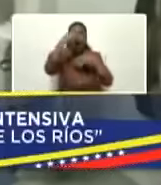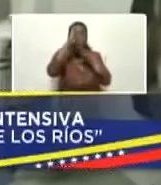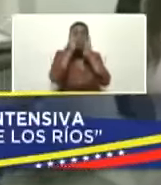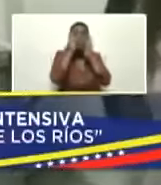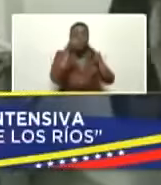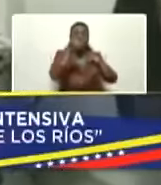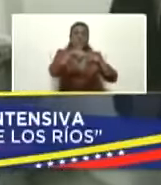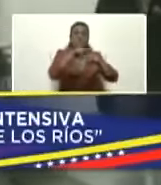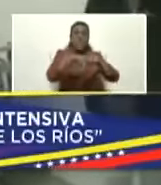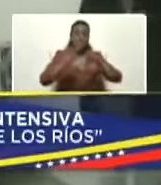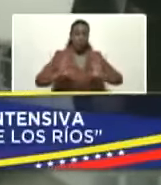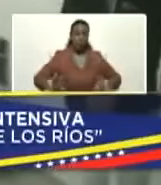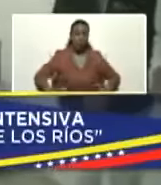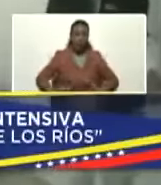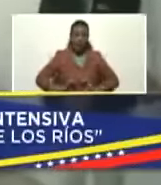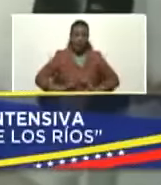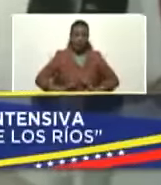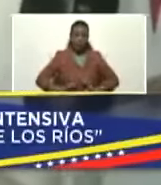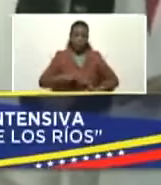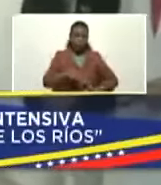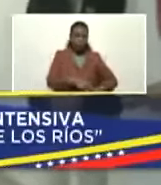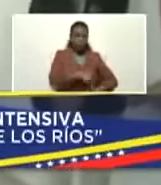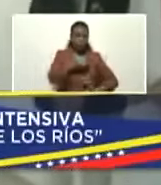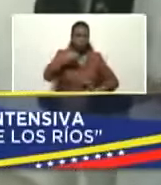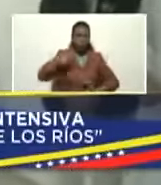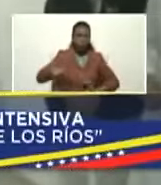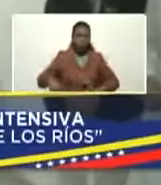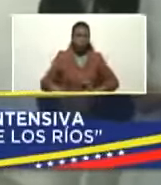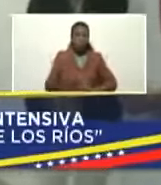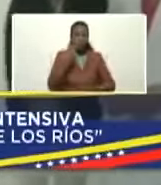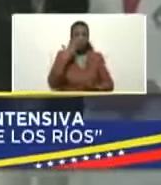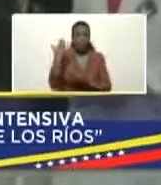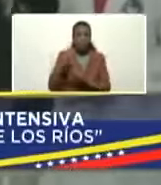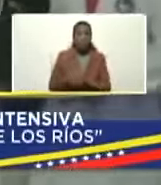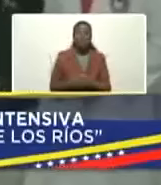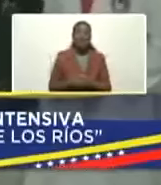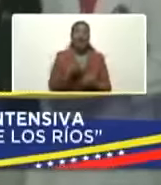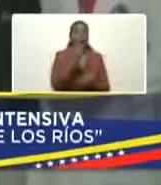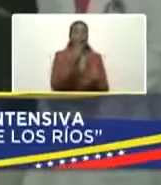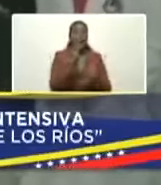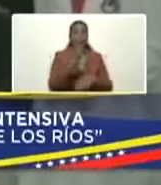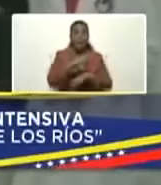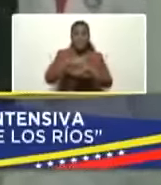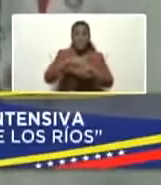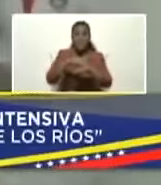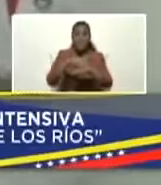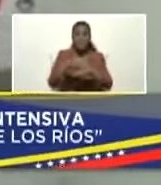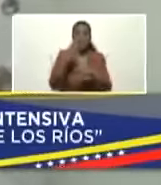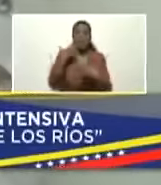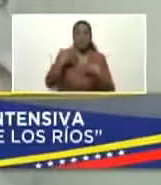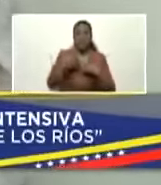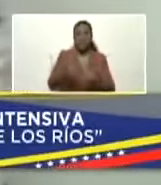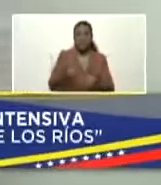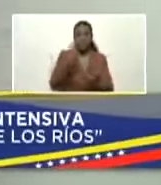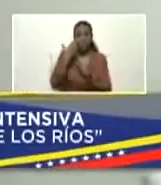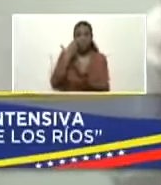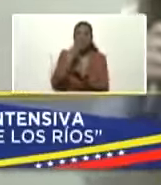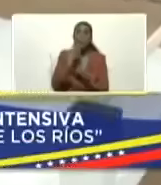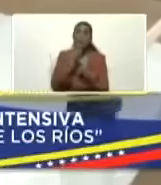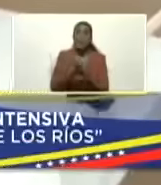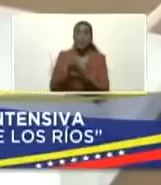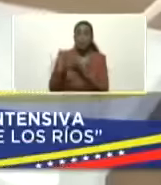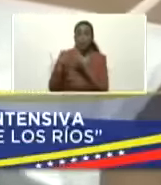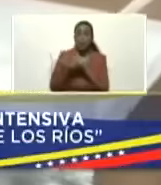atención, ¿ok? Y bueno, aquí le doy el pase a la ministra, que muchas gracias por estar con